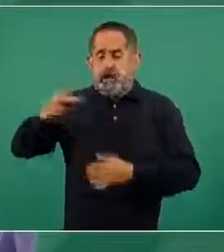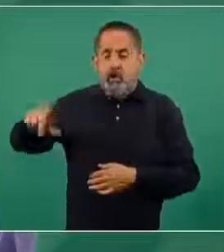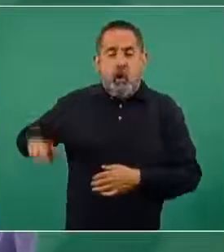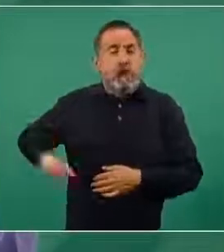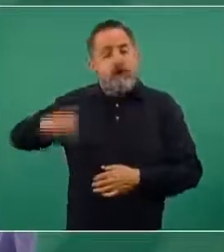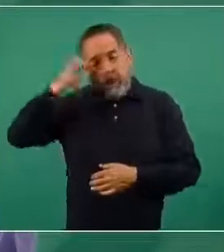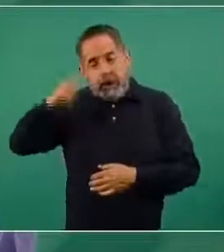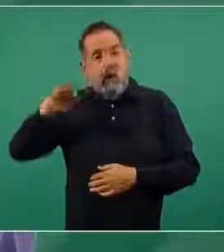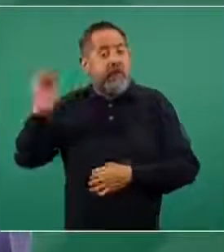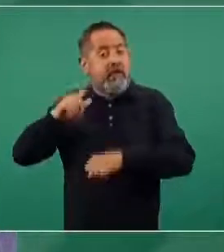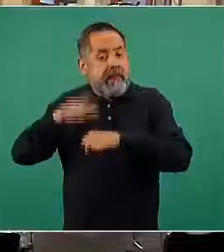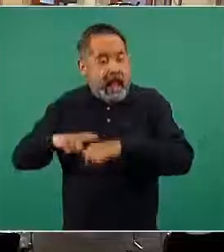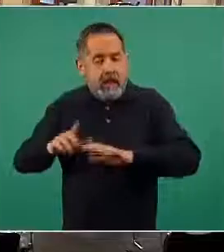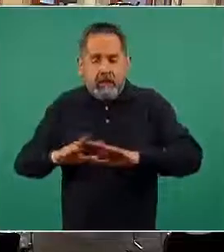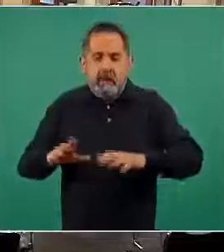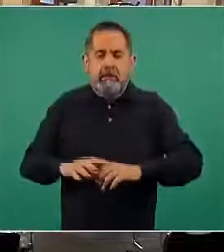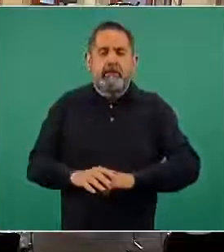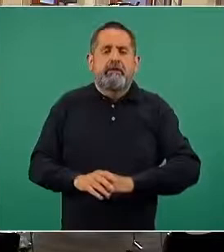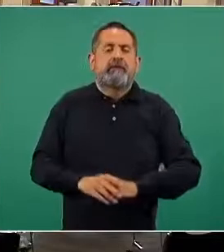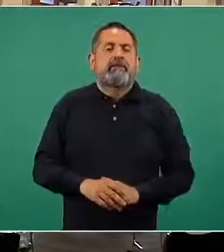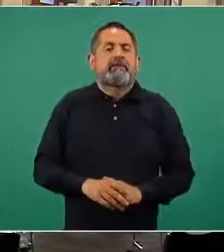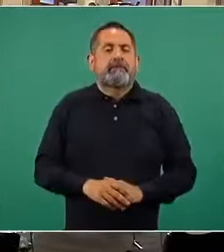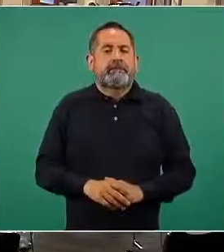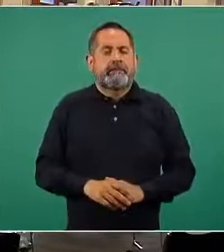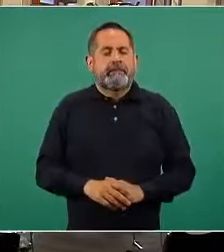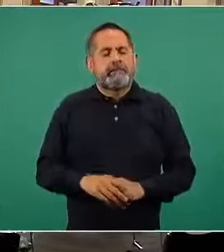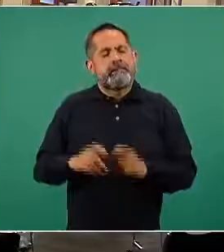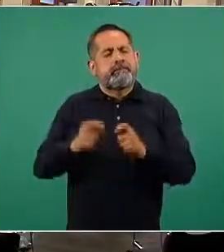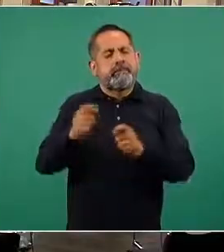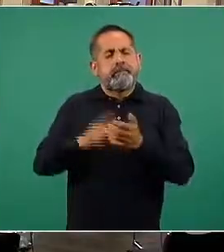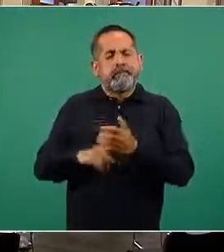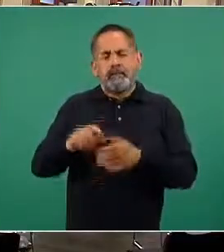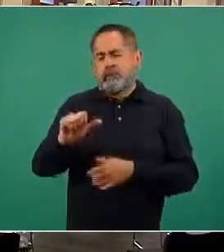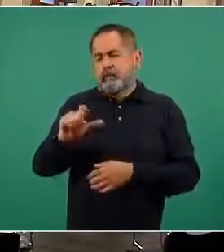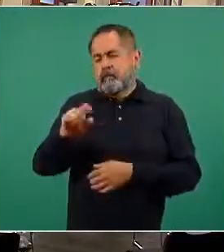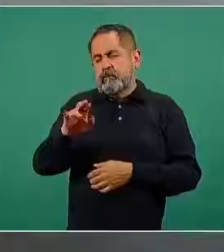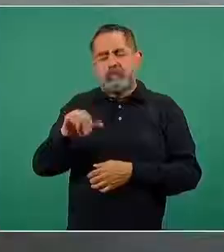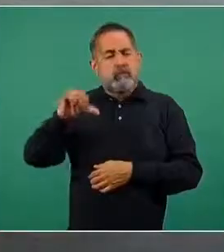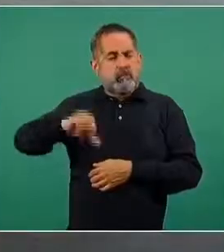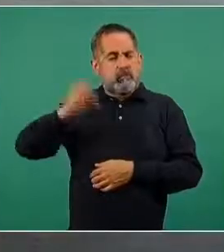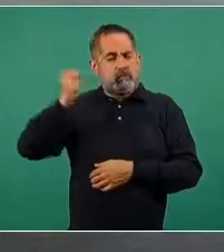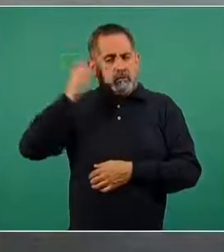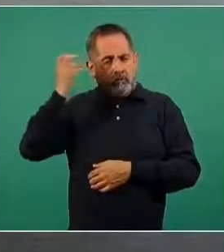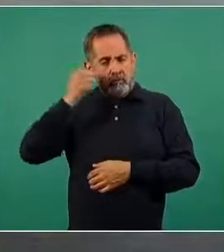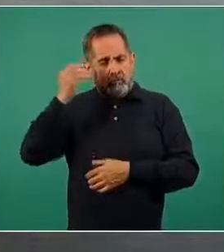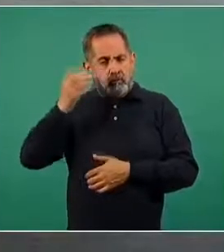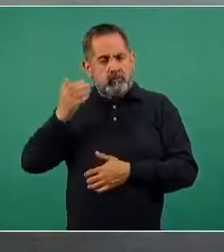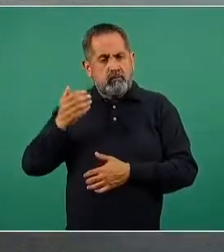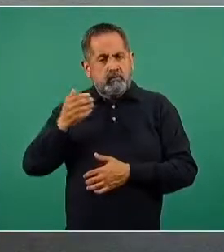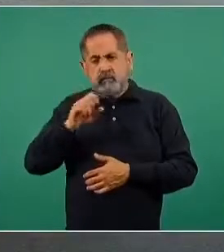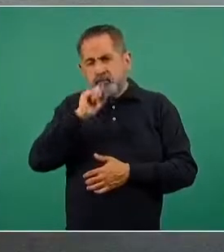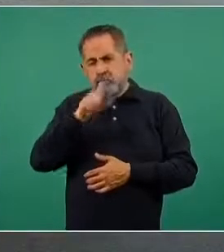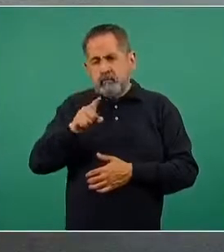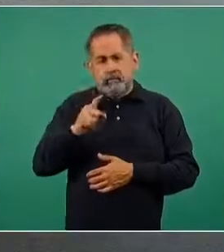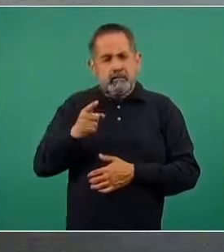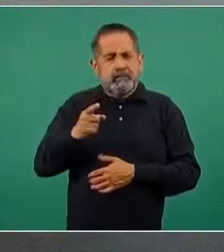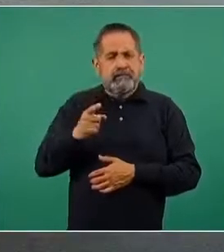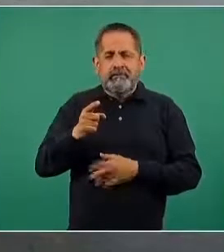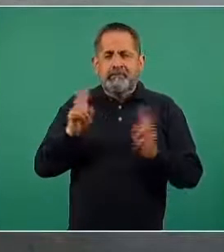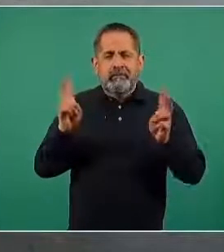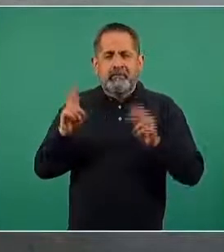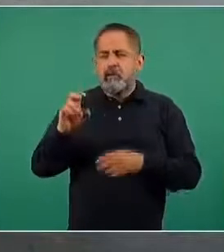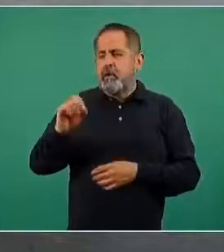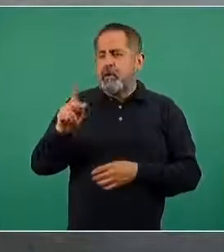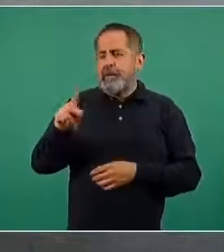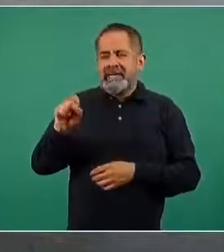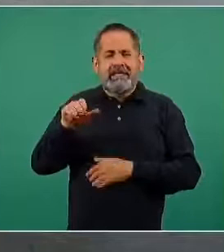Gobierno de México. Gracias. Rápidamente al doctor Alomía, preguntarle, hoy en la conferencia también semanal de la